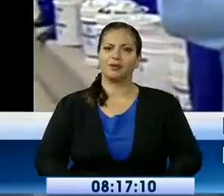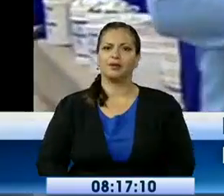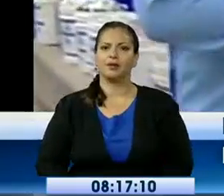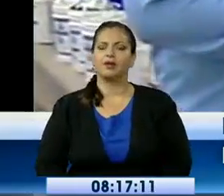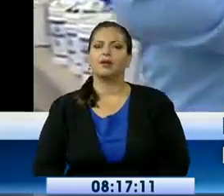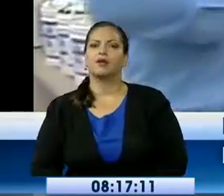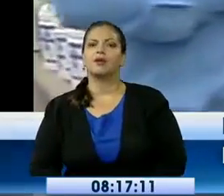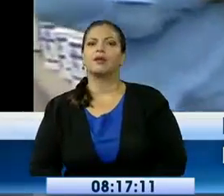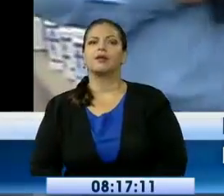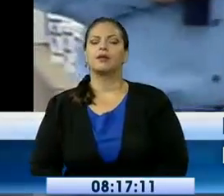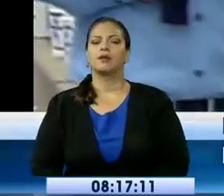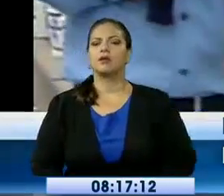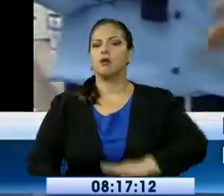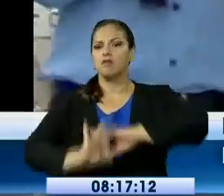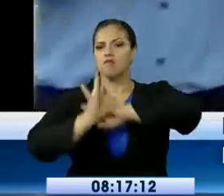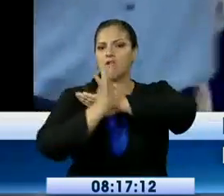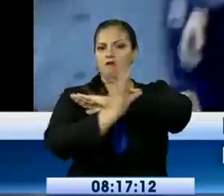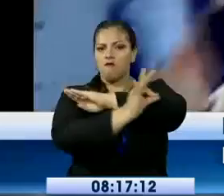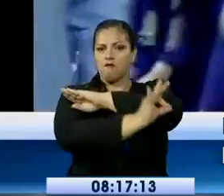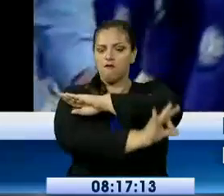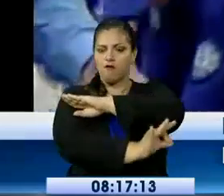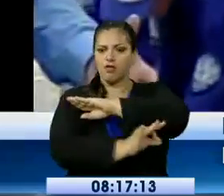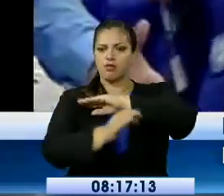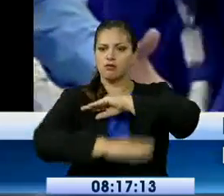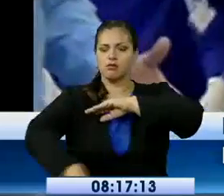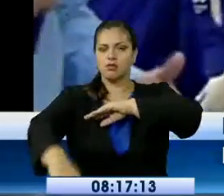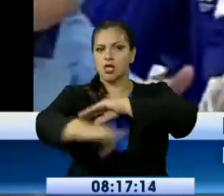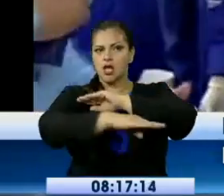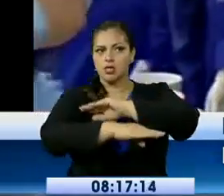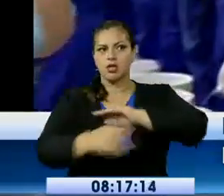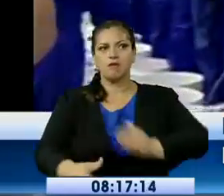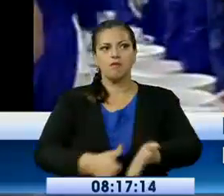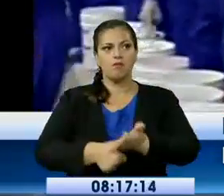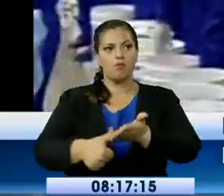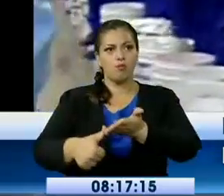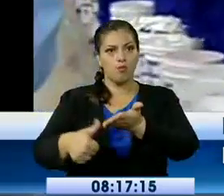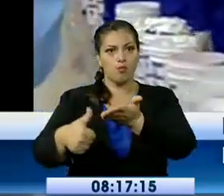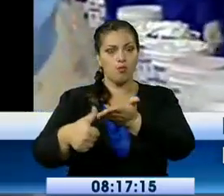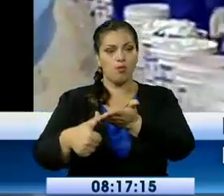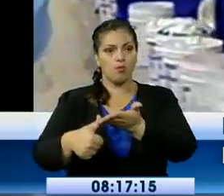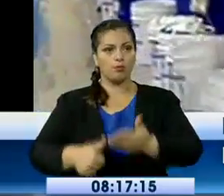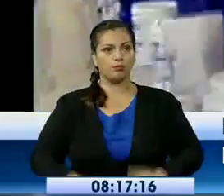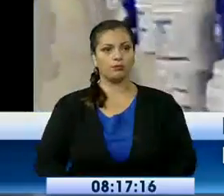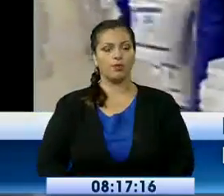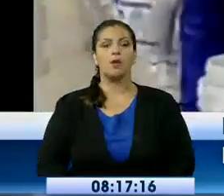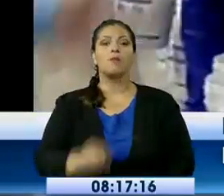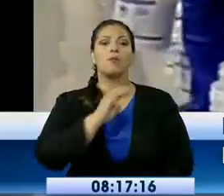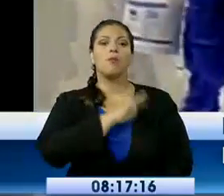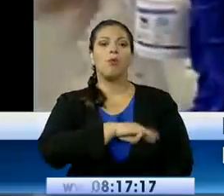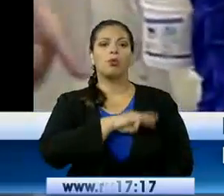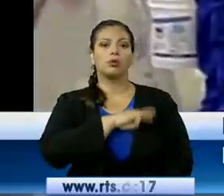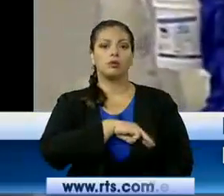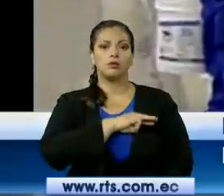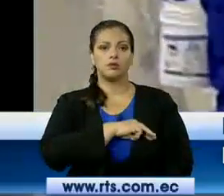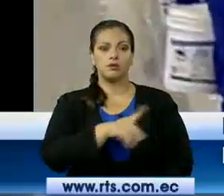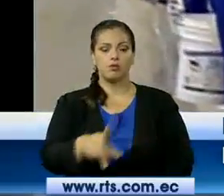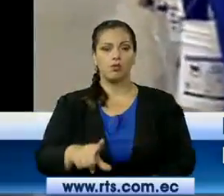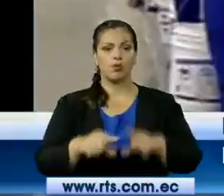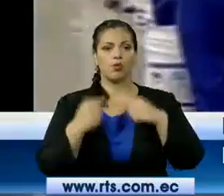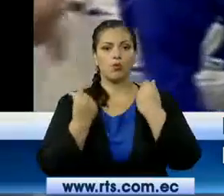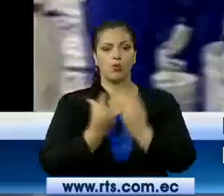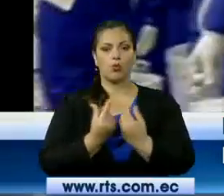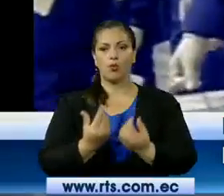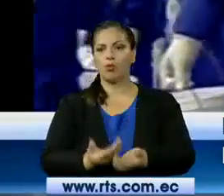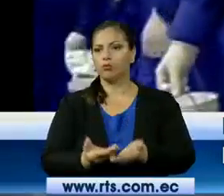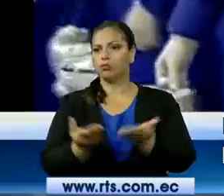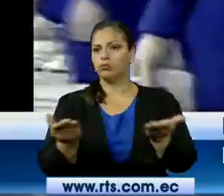una campaña de desratización. Es parte también del bienestar integral de las familias. Miren cómo están las brigadas, que están